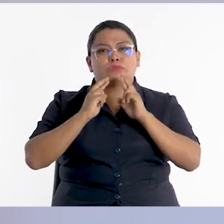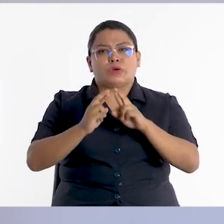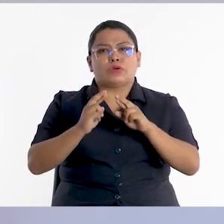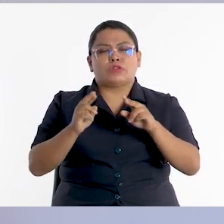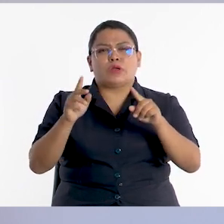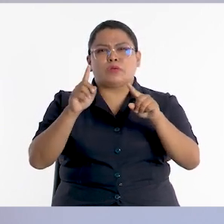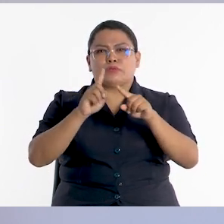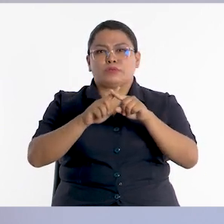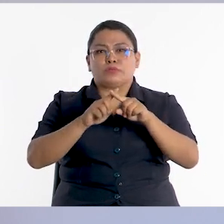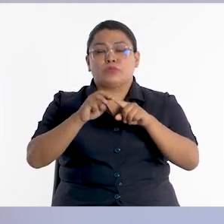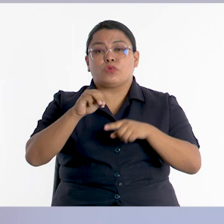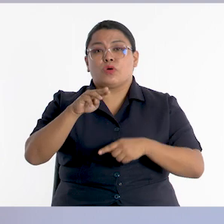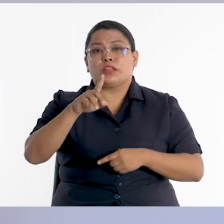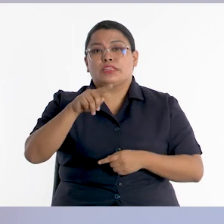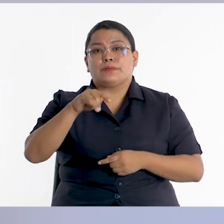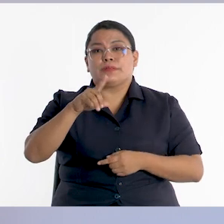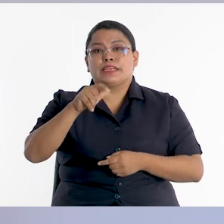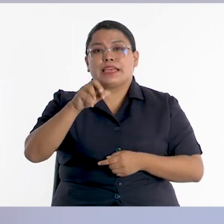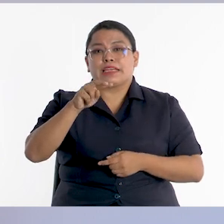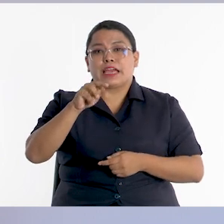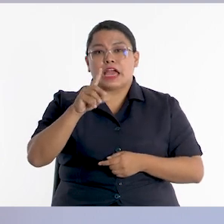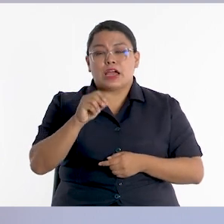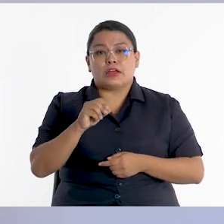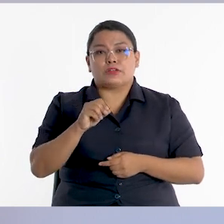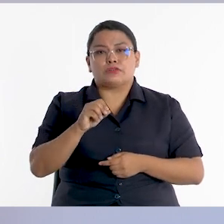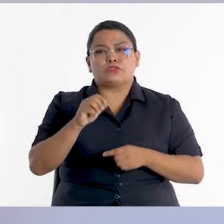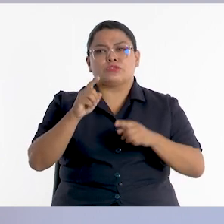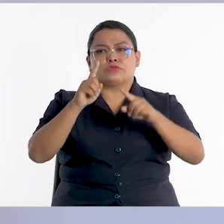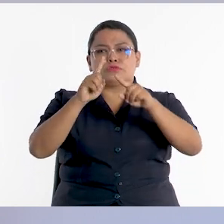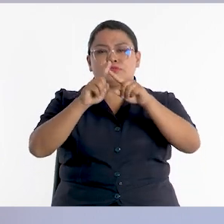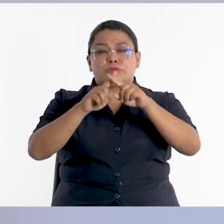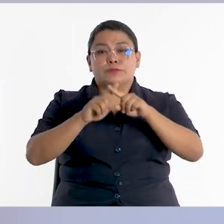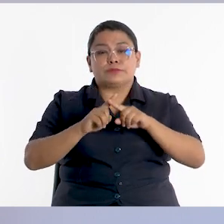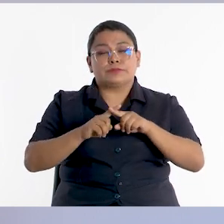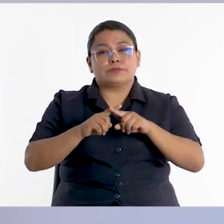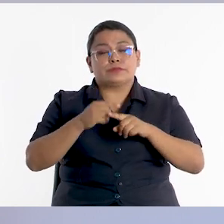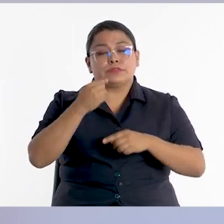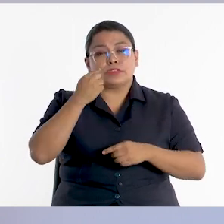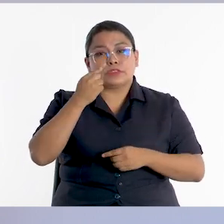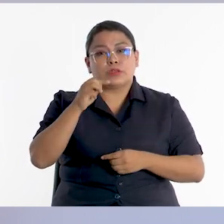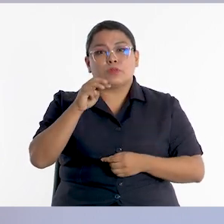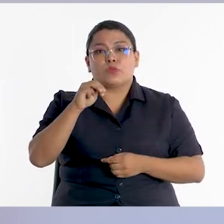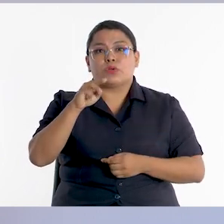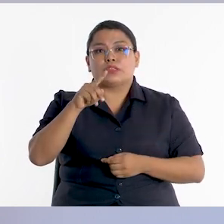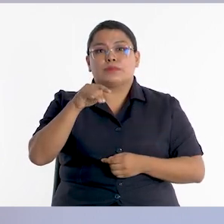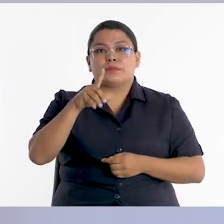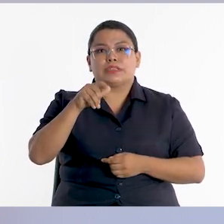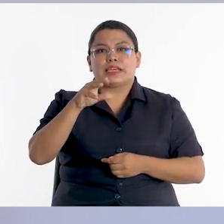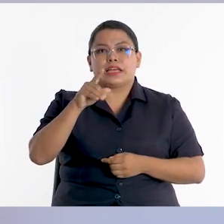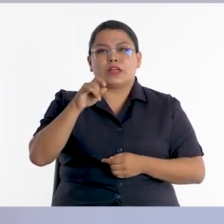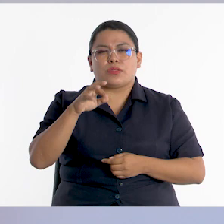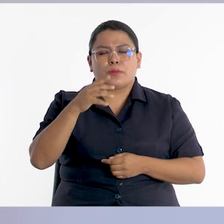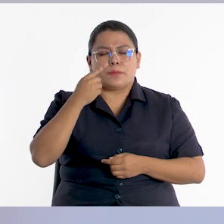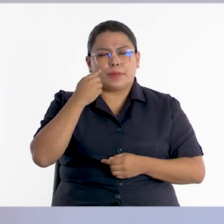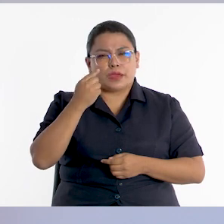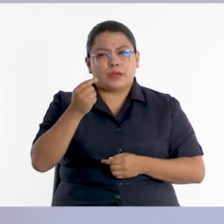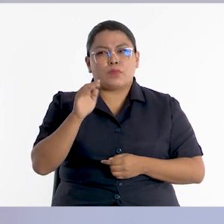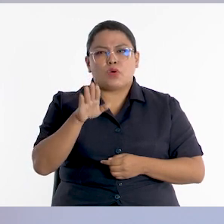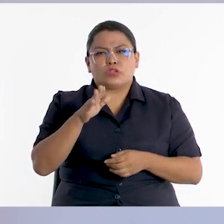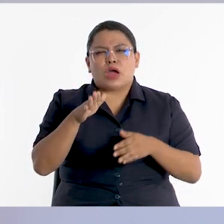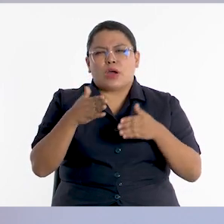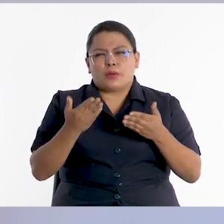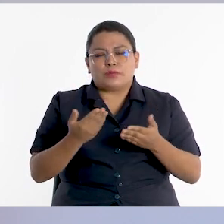al multiplicando y la cantidad de columnas corresponde al multiplicador. Veamos